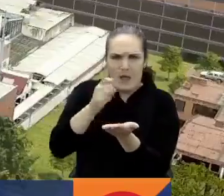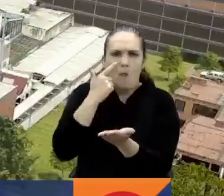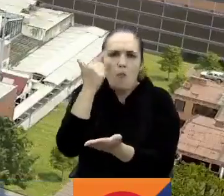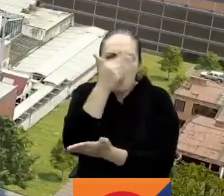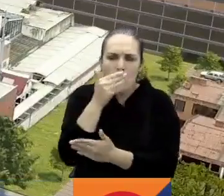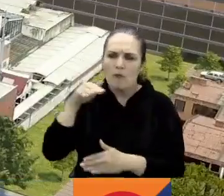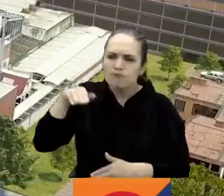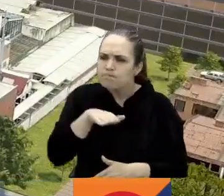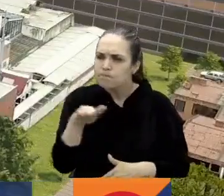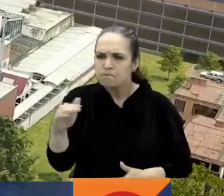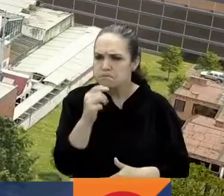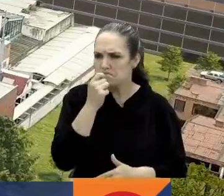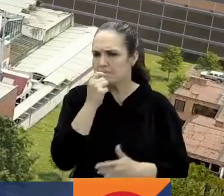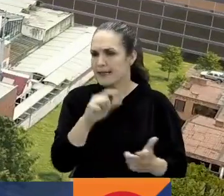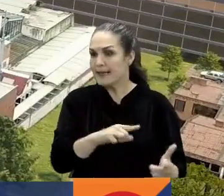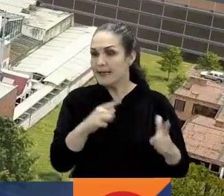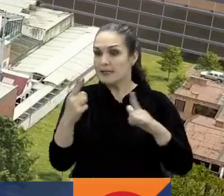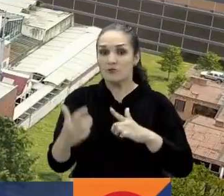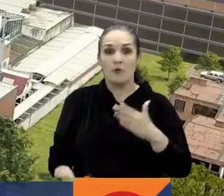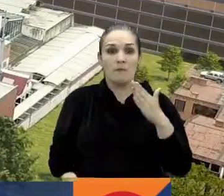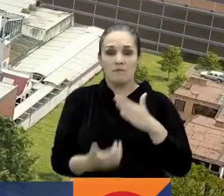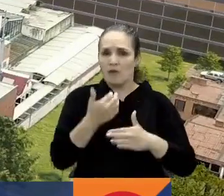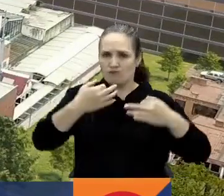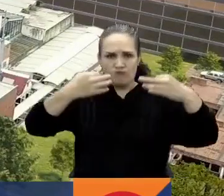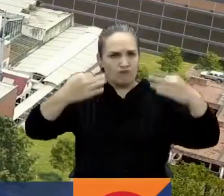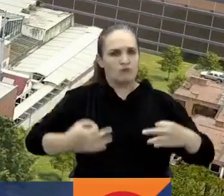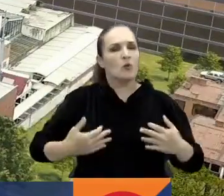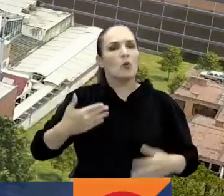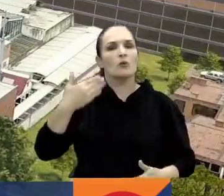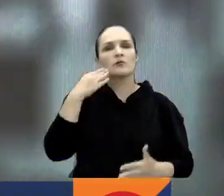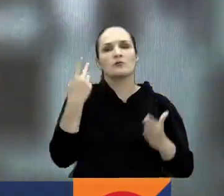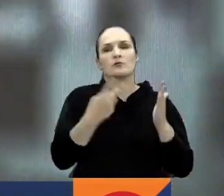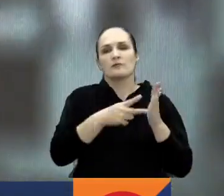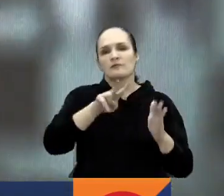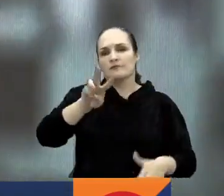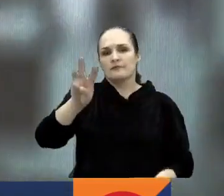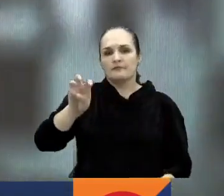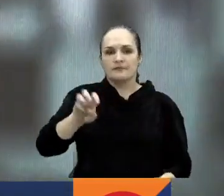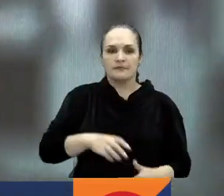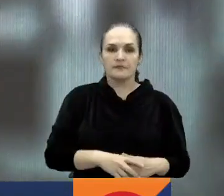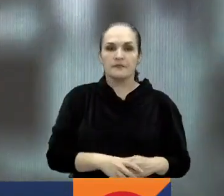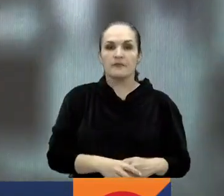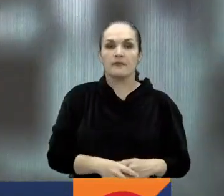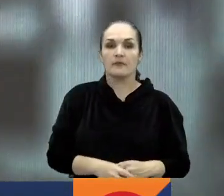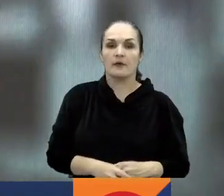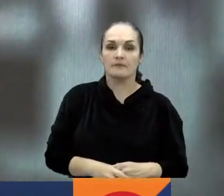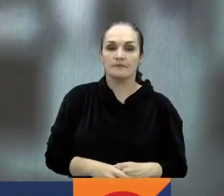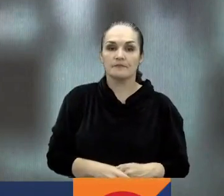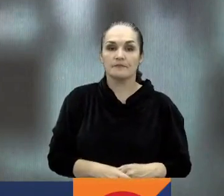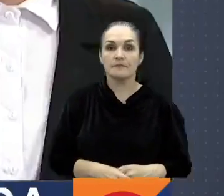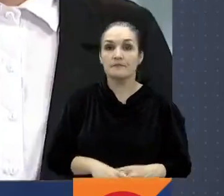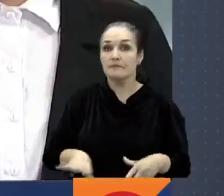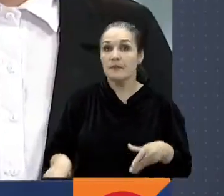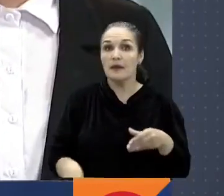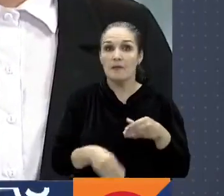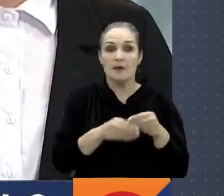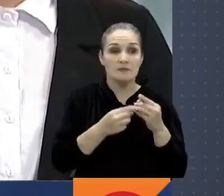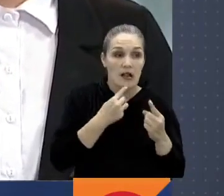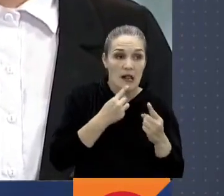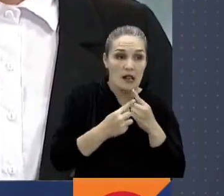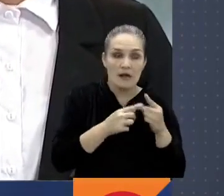el gerente tener todo listo para la operación final en el año 2028 además también hablamos con el director